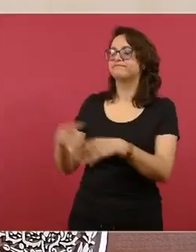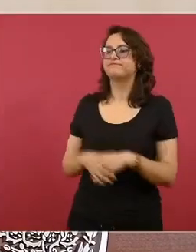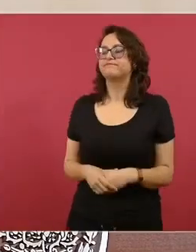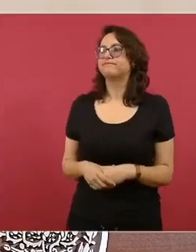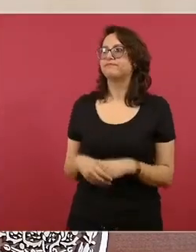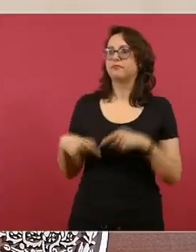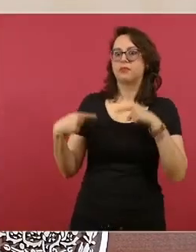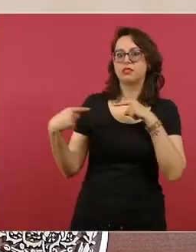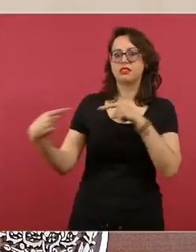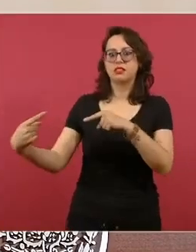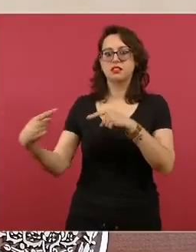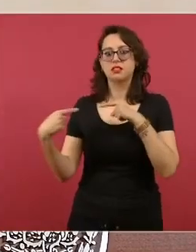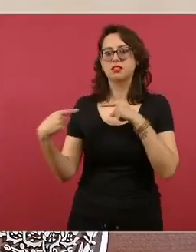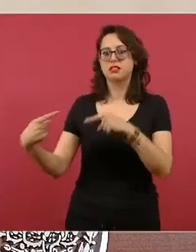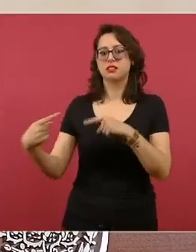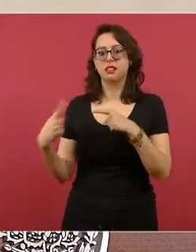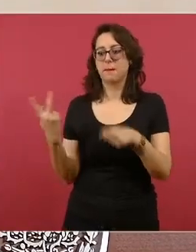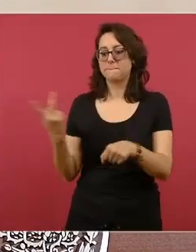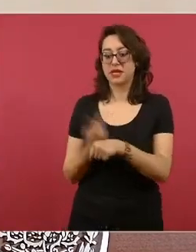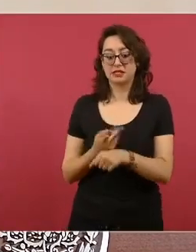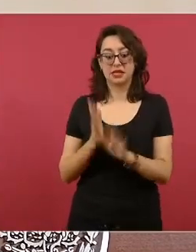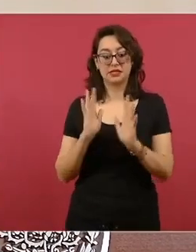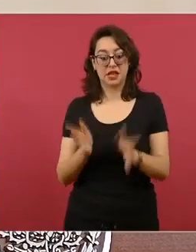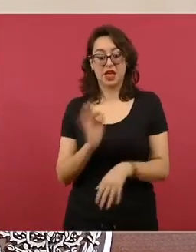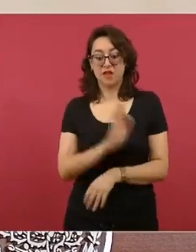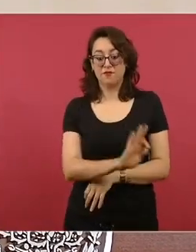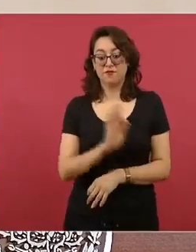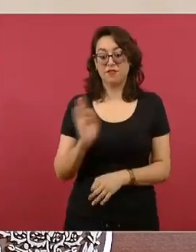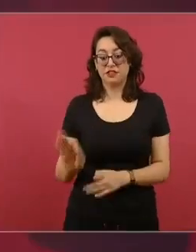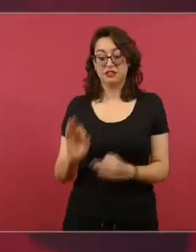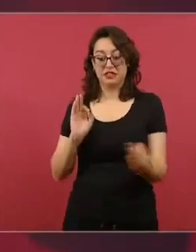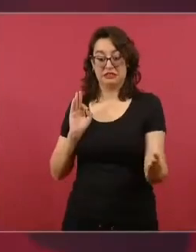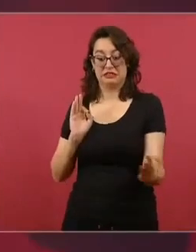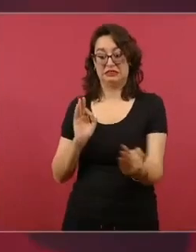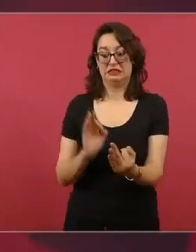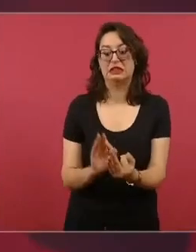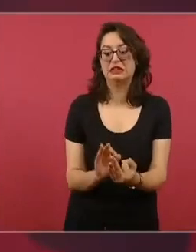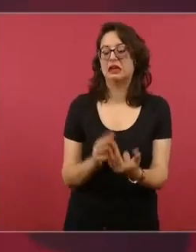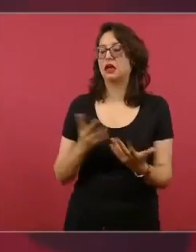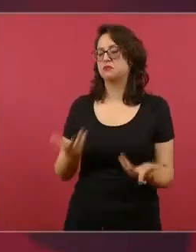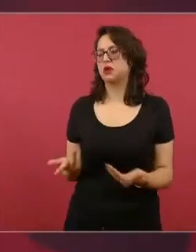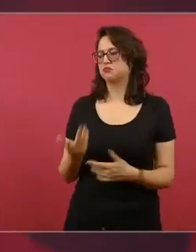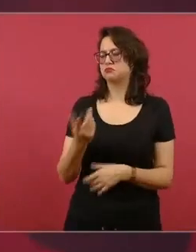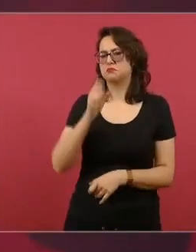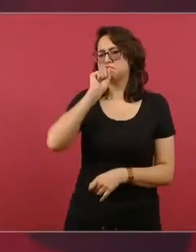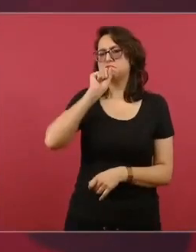anterior o el año vigente. Y estaba yo dispuesto a hacerlo.